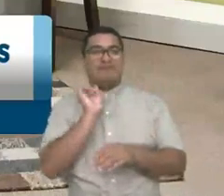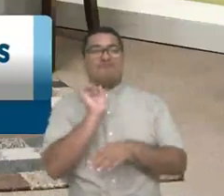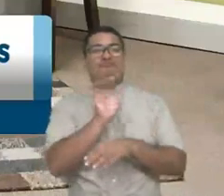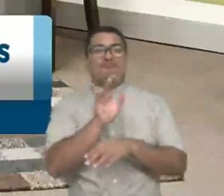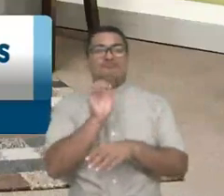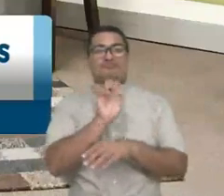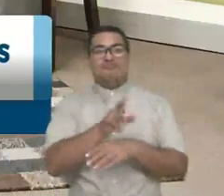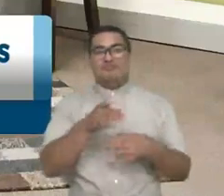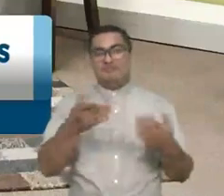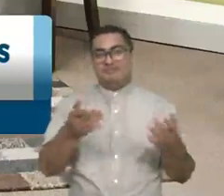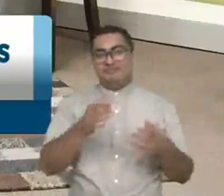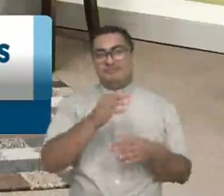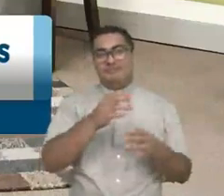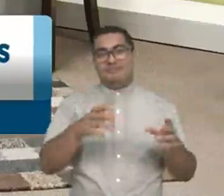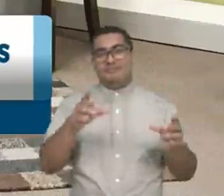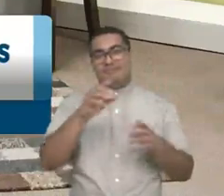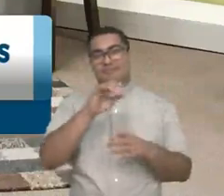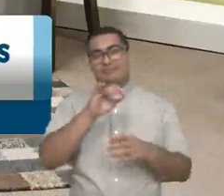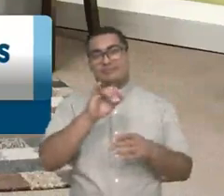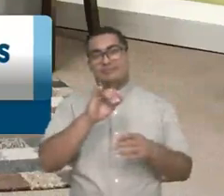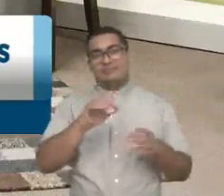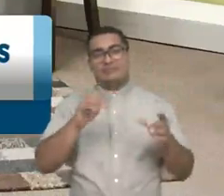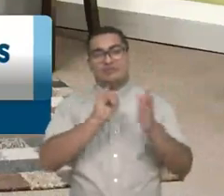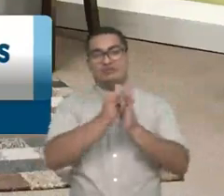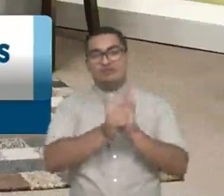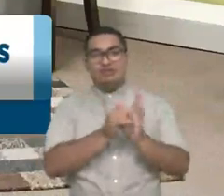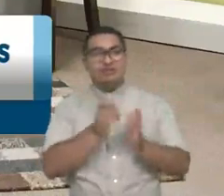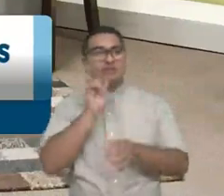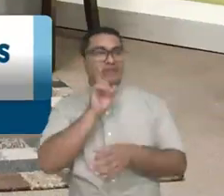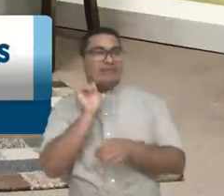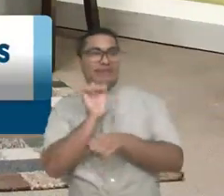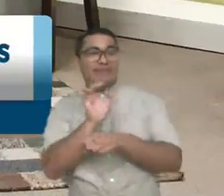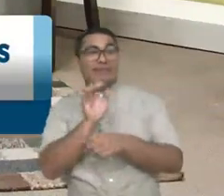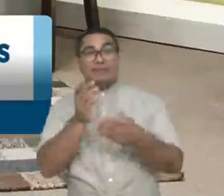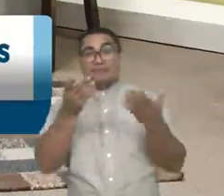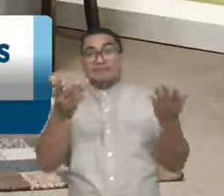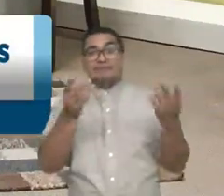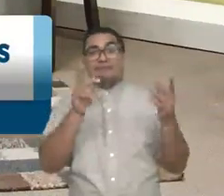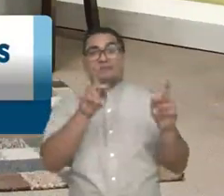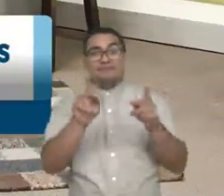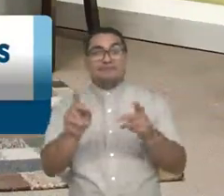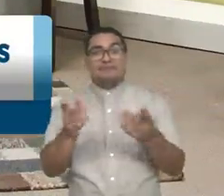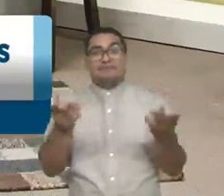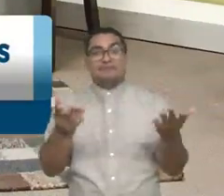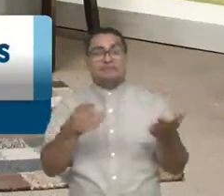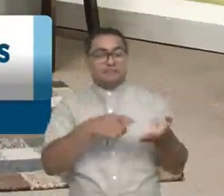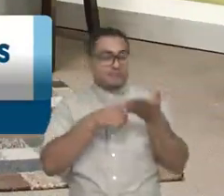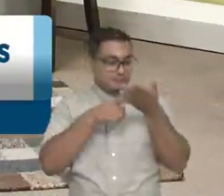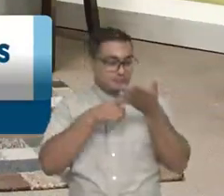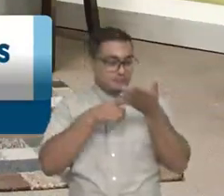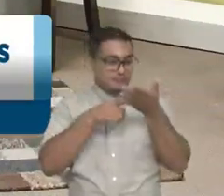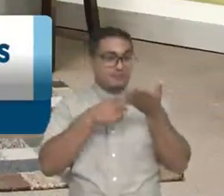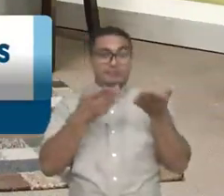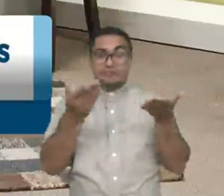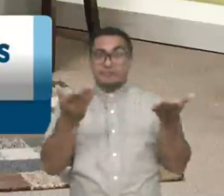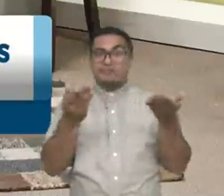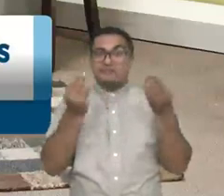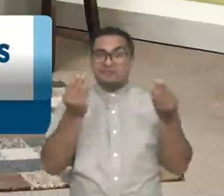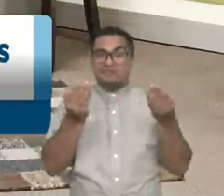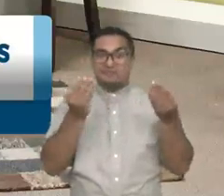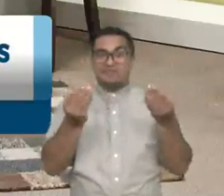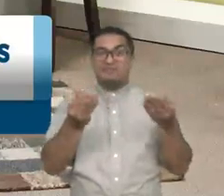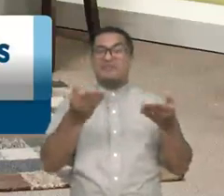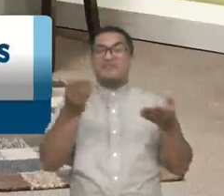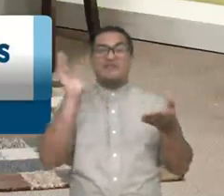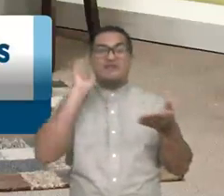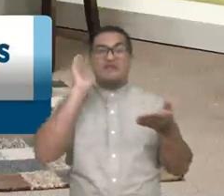Instagram, mayoritariamente Facebook que utilizamos aquí los nicaragüenses. Hay una variedad de